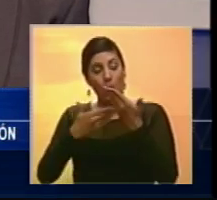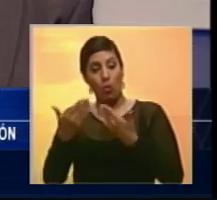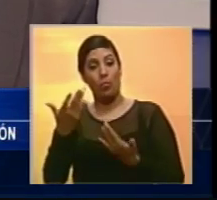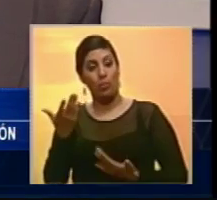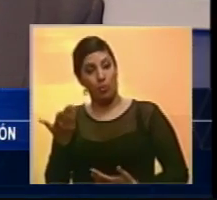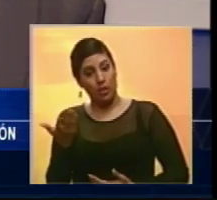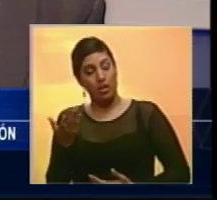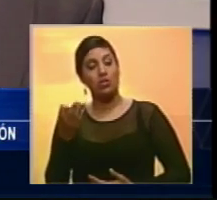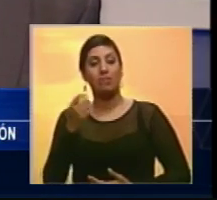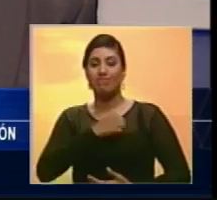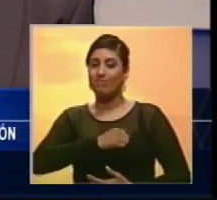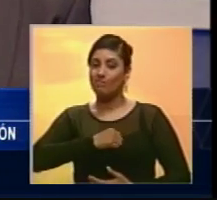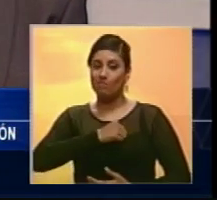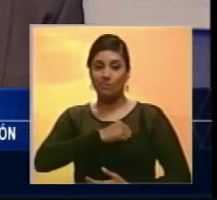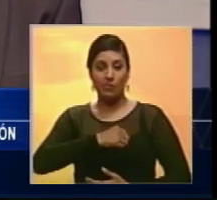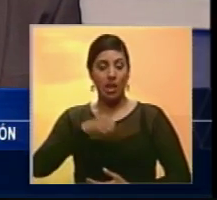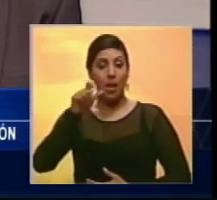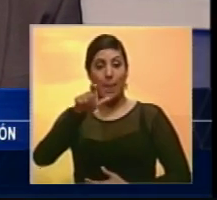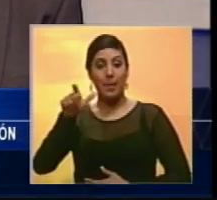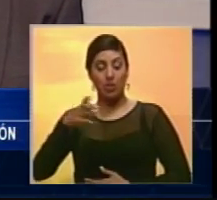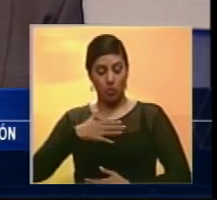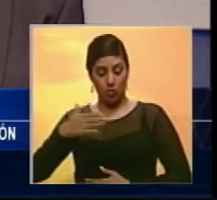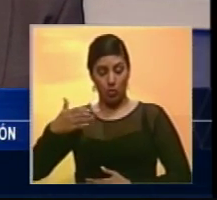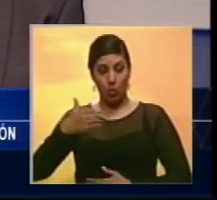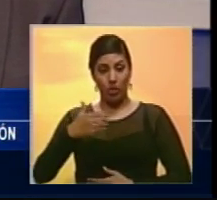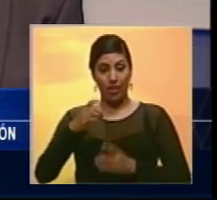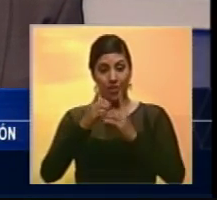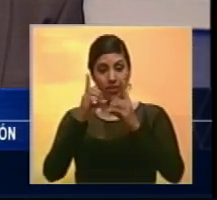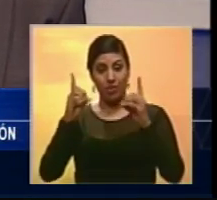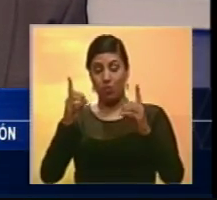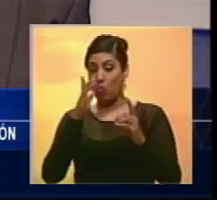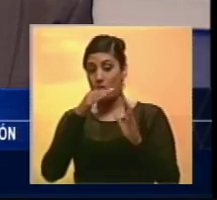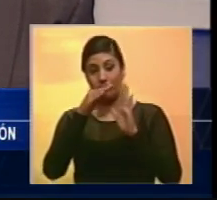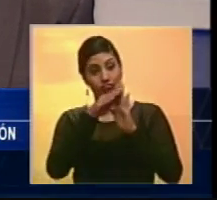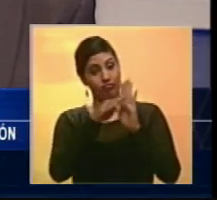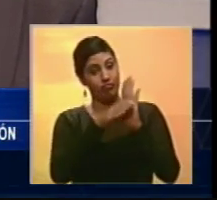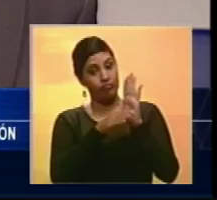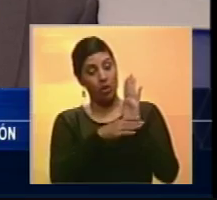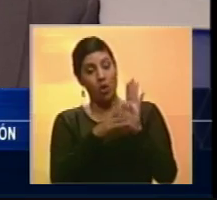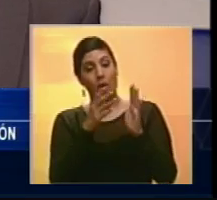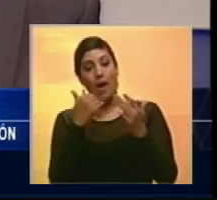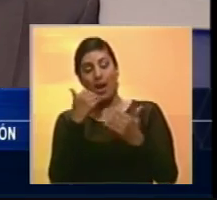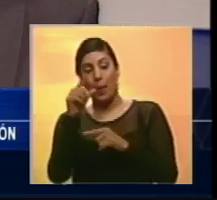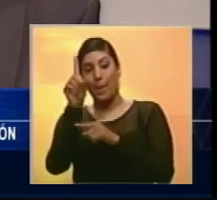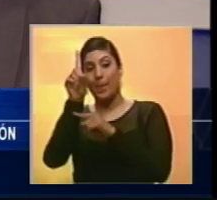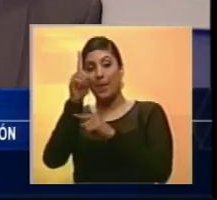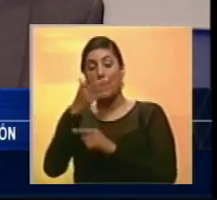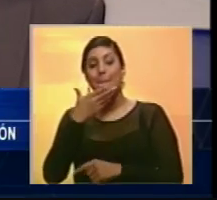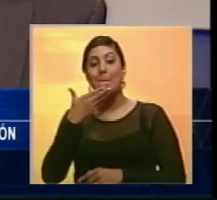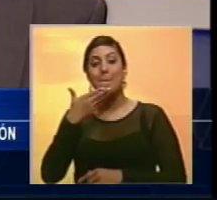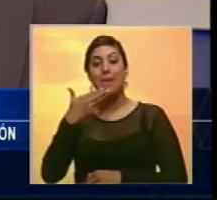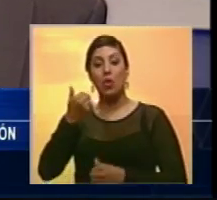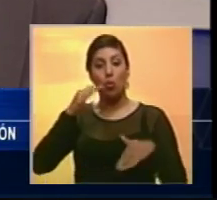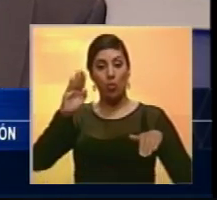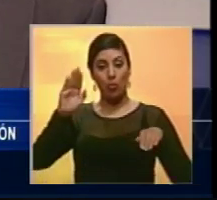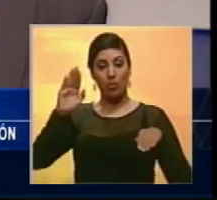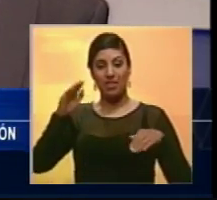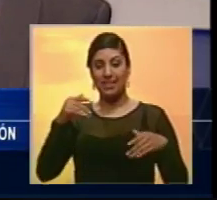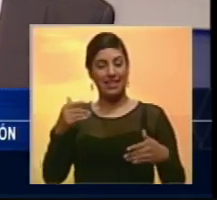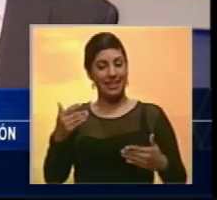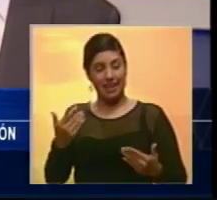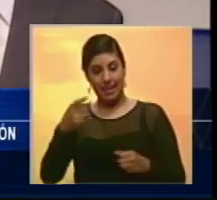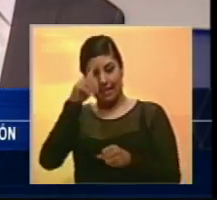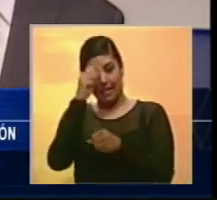eso, lamentablemente, los señores de la Mesa de la Unidad Democrática no han cumplido con uno de sus principales y más llamativos compromisos, que